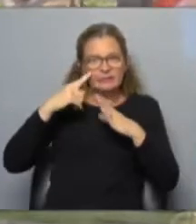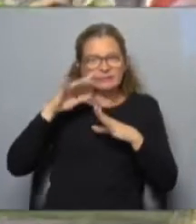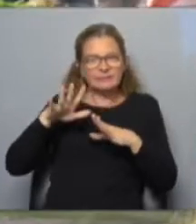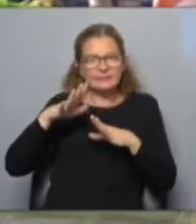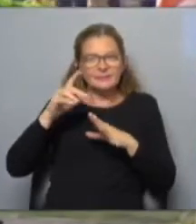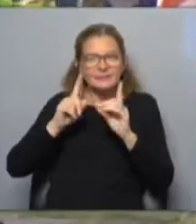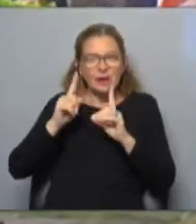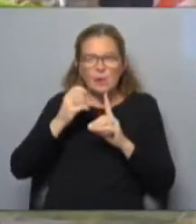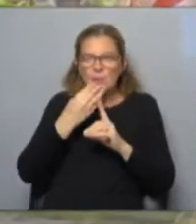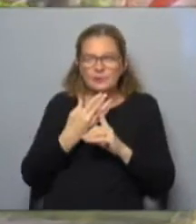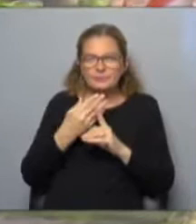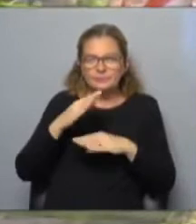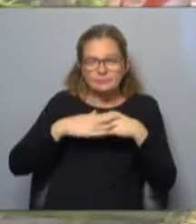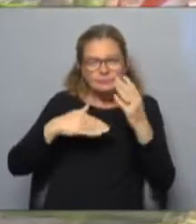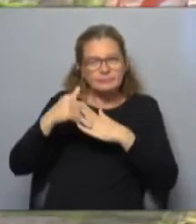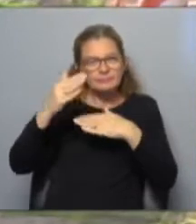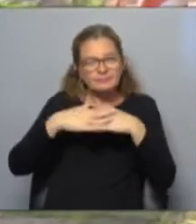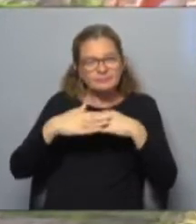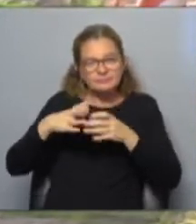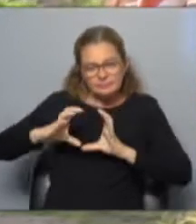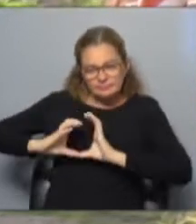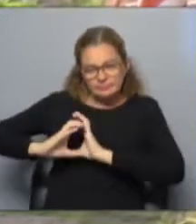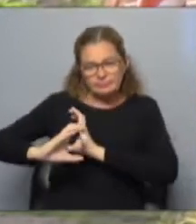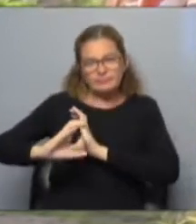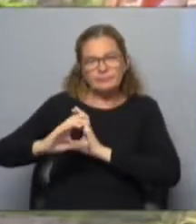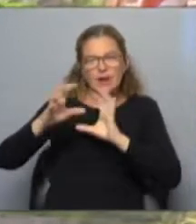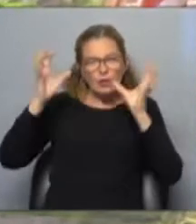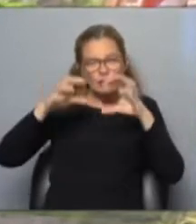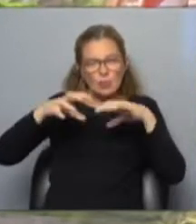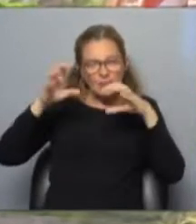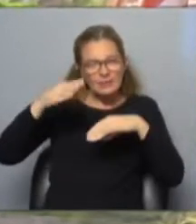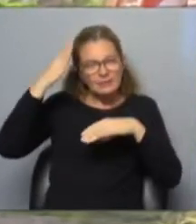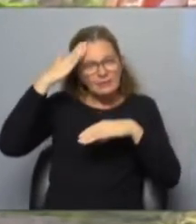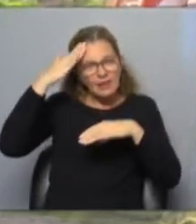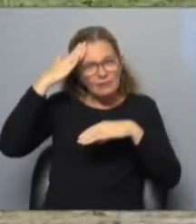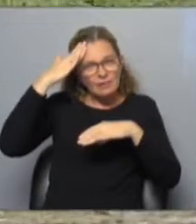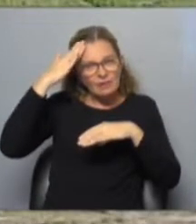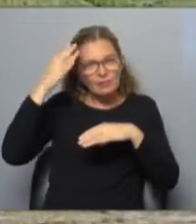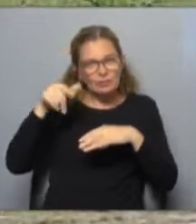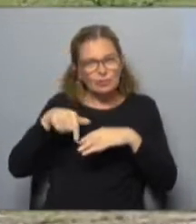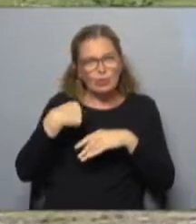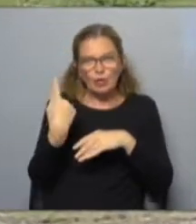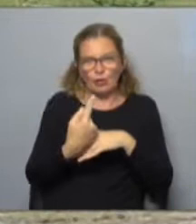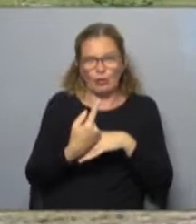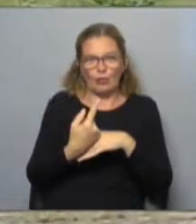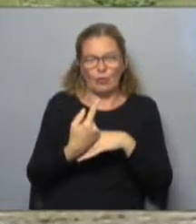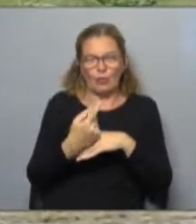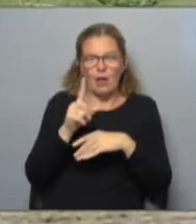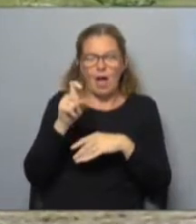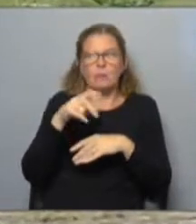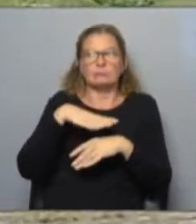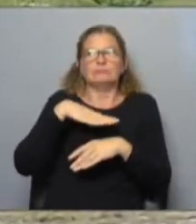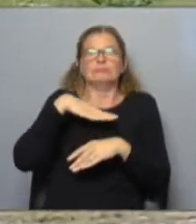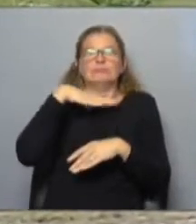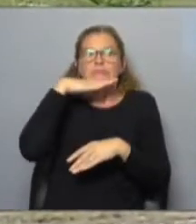de que se haga la obra y por lo menos saber que si llueve, que si llueve, que no estemos con el agua del cuello